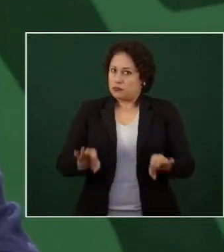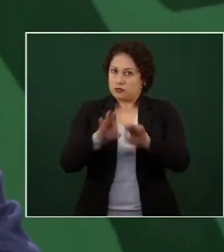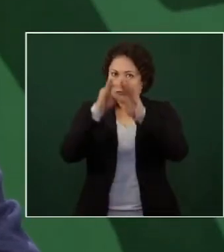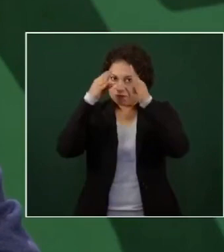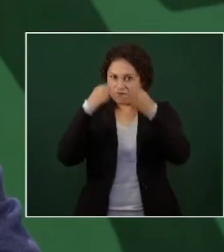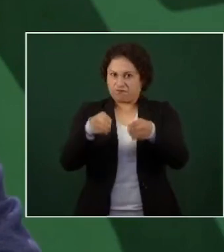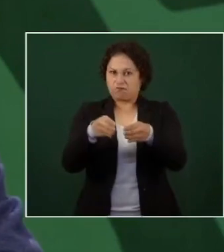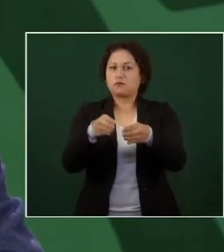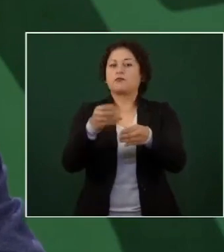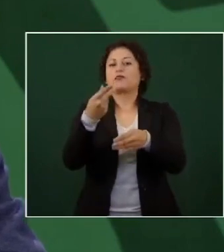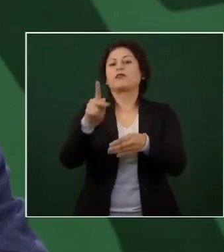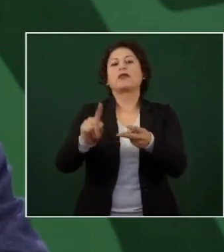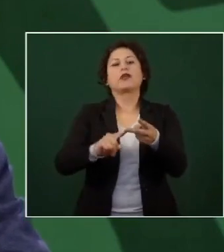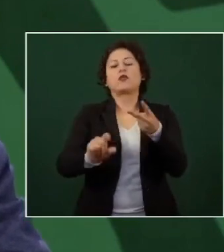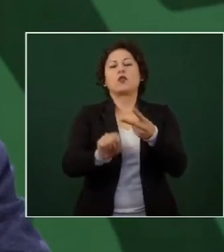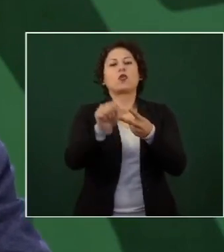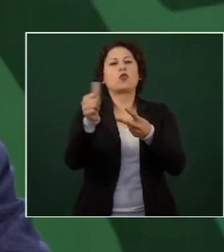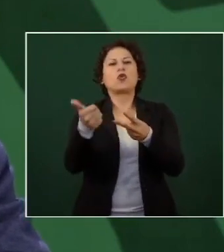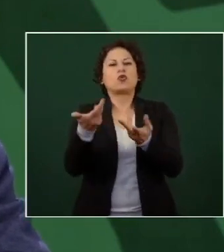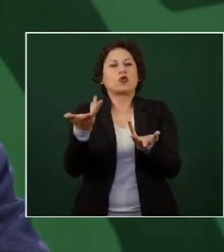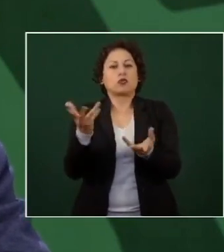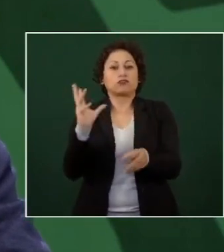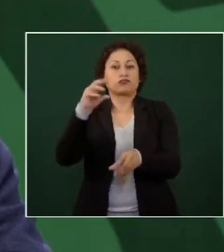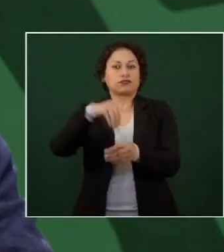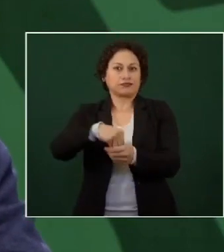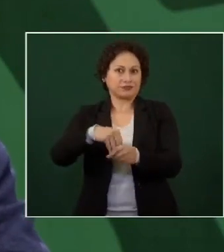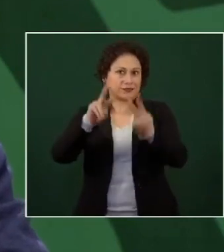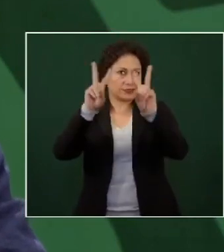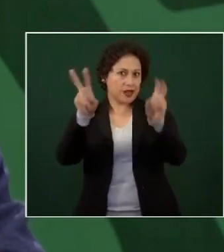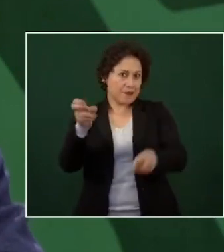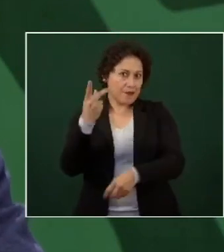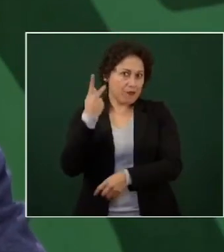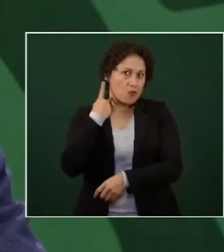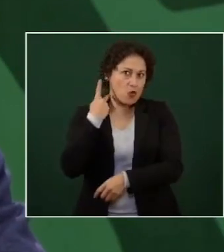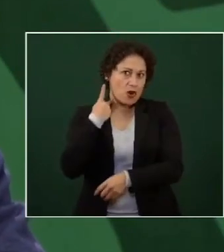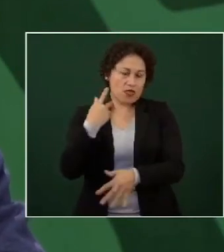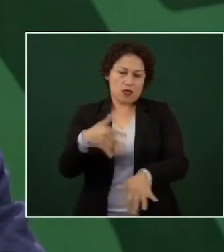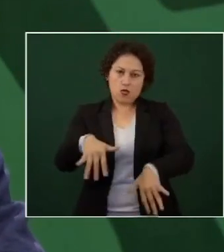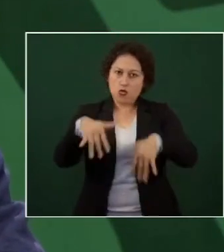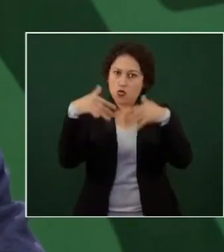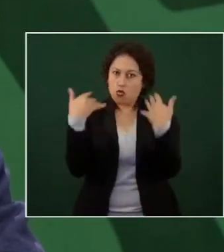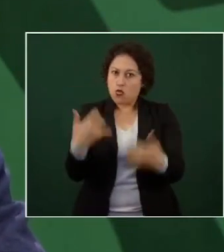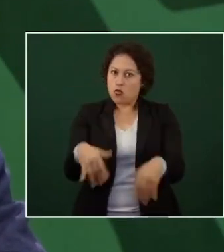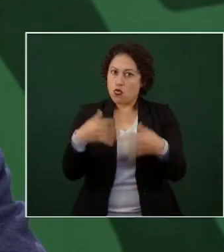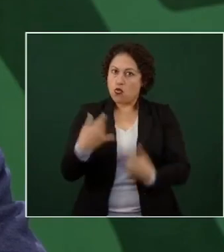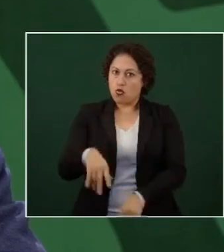una connotación política, y es un asunto de Estado.